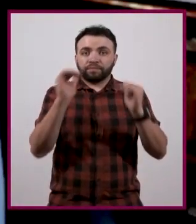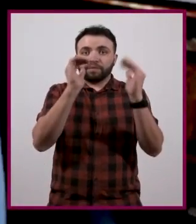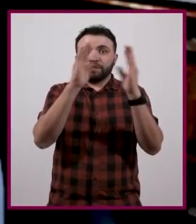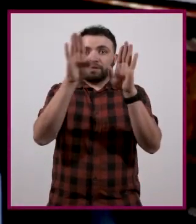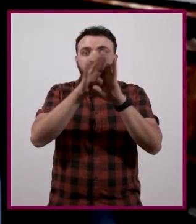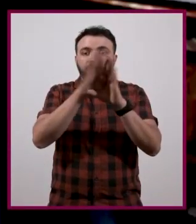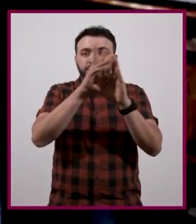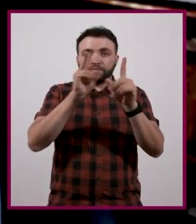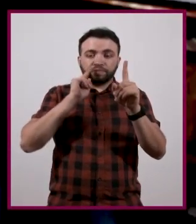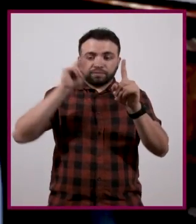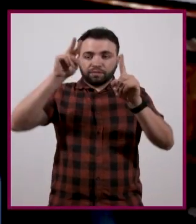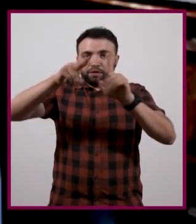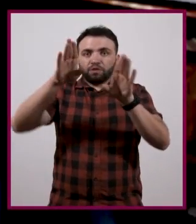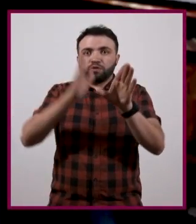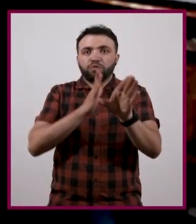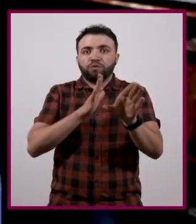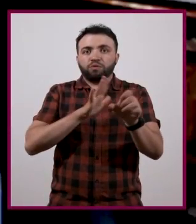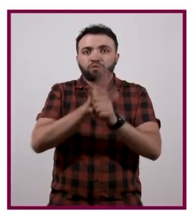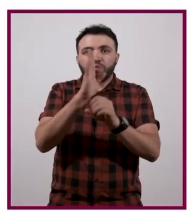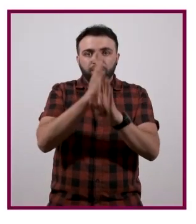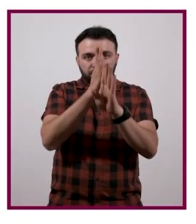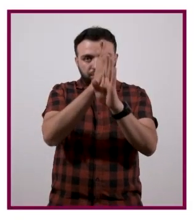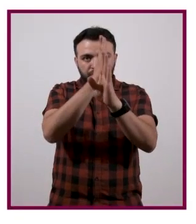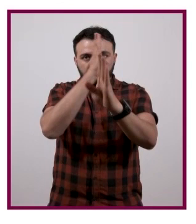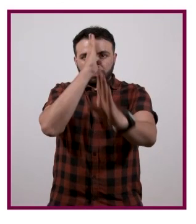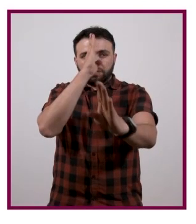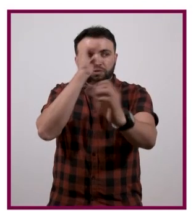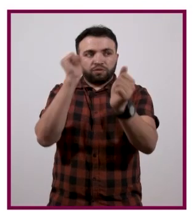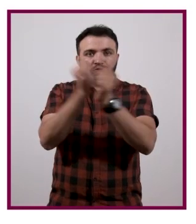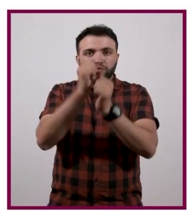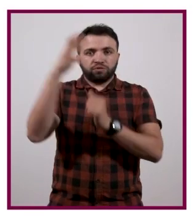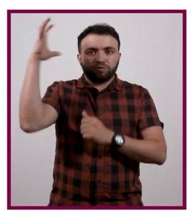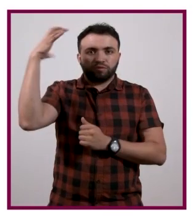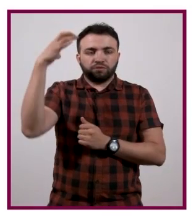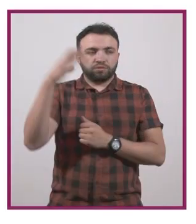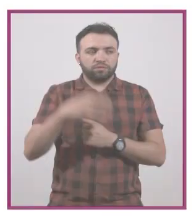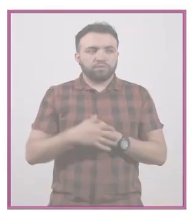expresado entre su alineamiento con el Sol.